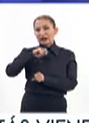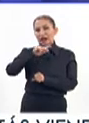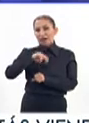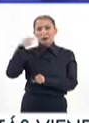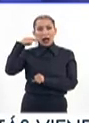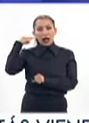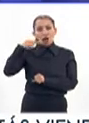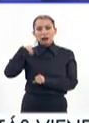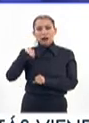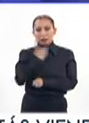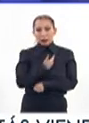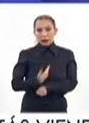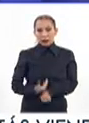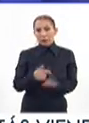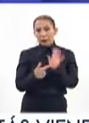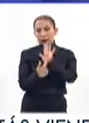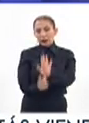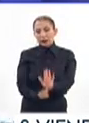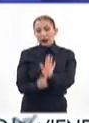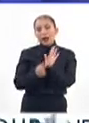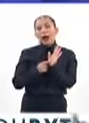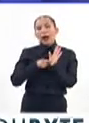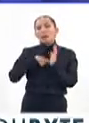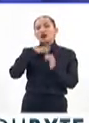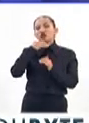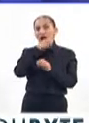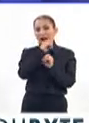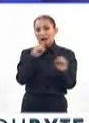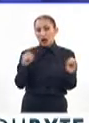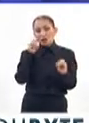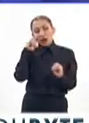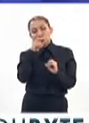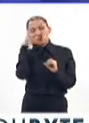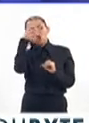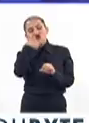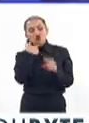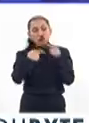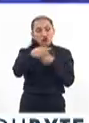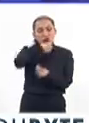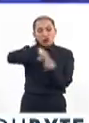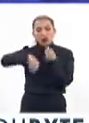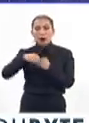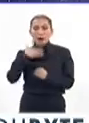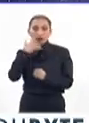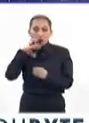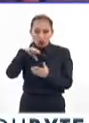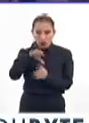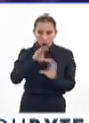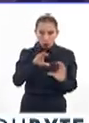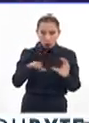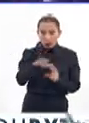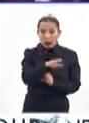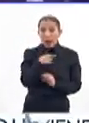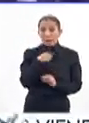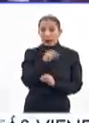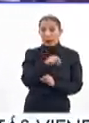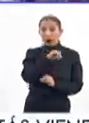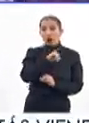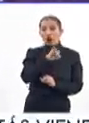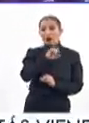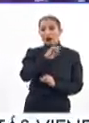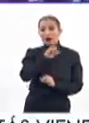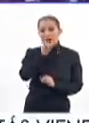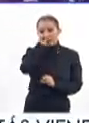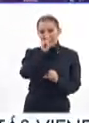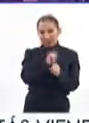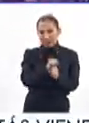jefe del Ejecutivo presentó el programa Basura Cero, Visión Nacional hacia la Gestión Sustentable de los Residuos. En su oportunidad, Josefa González